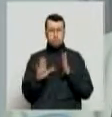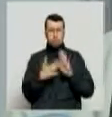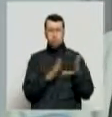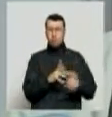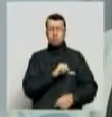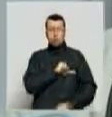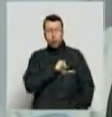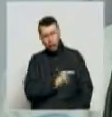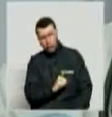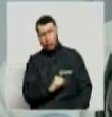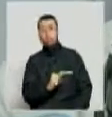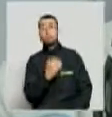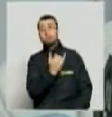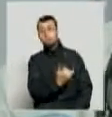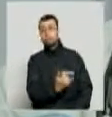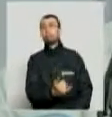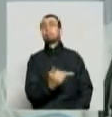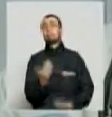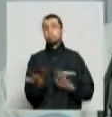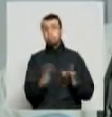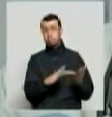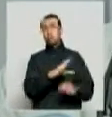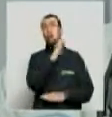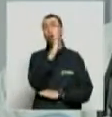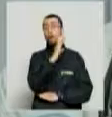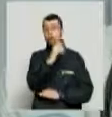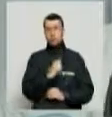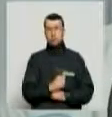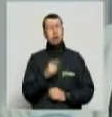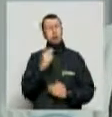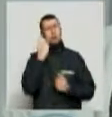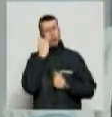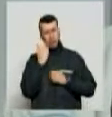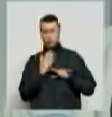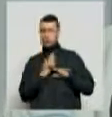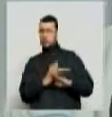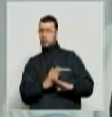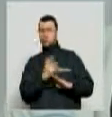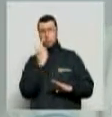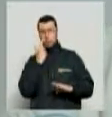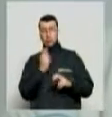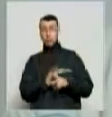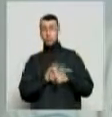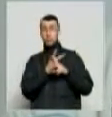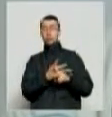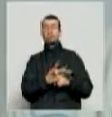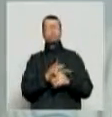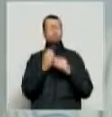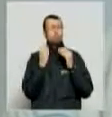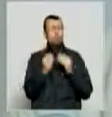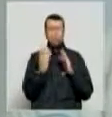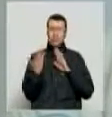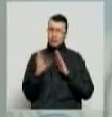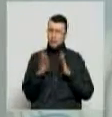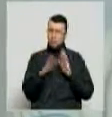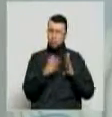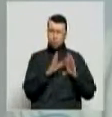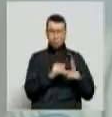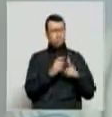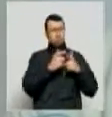infartos agudos del corazón. Siendo una enfermedad que es prevenible, se considera que son demasiadas las muertes que existen a raíz de esta